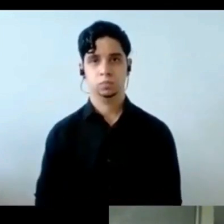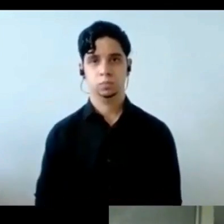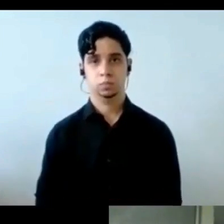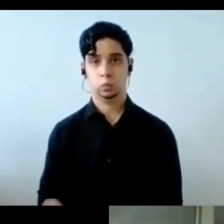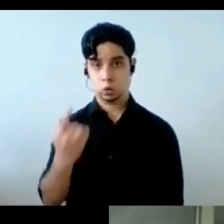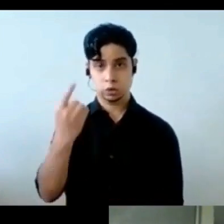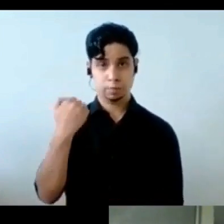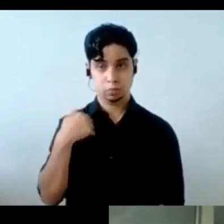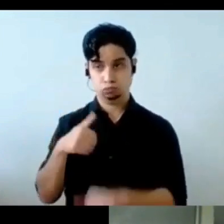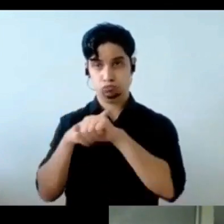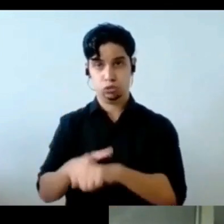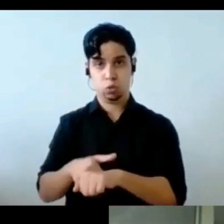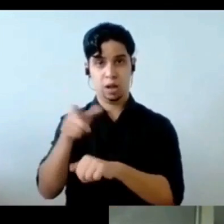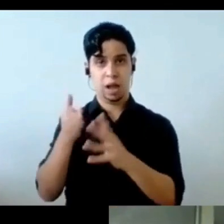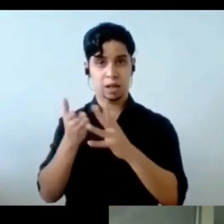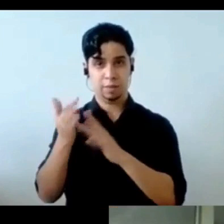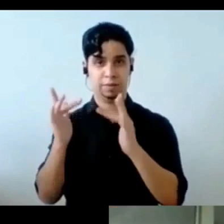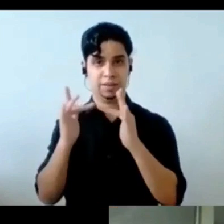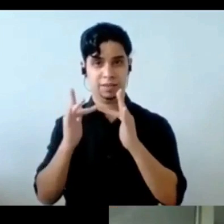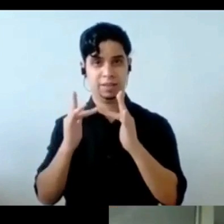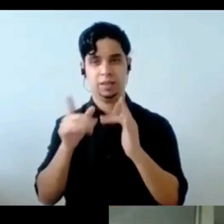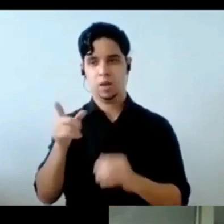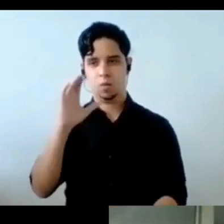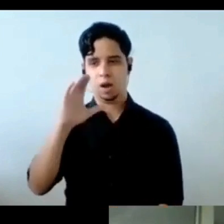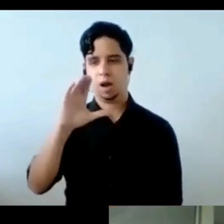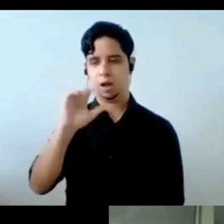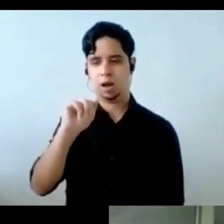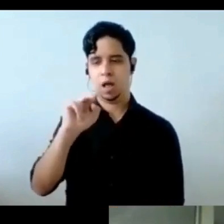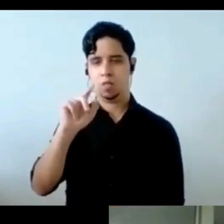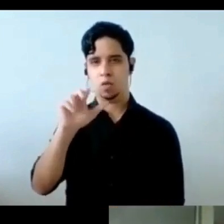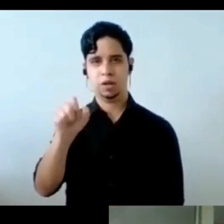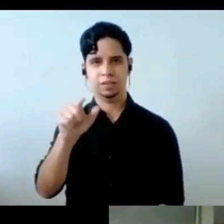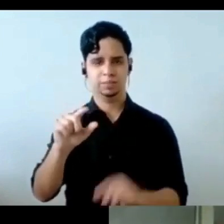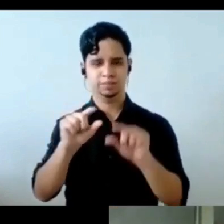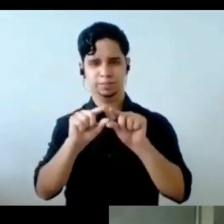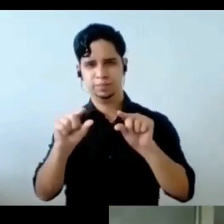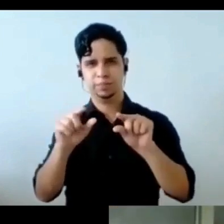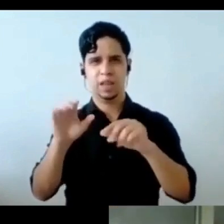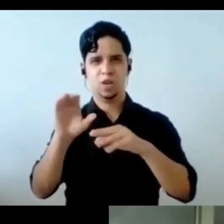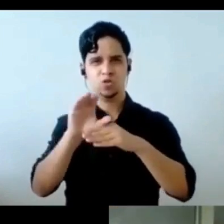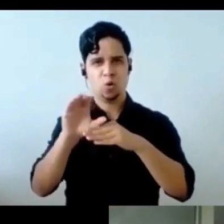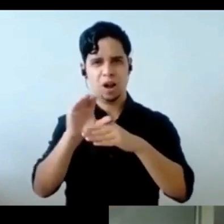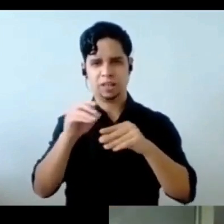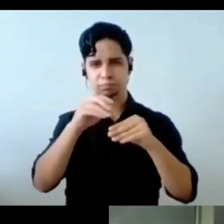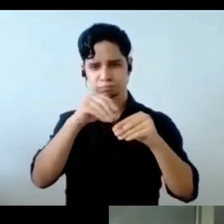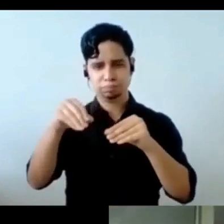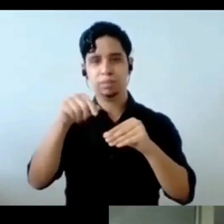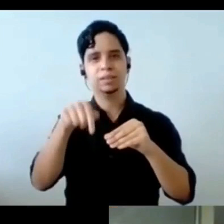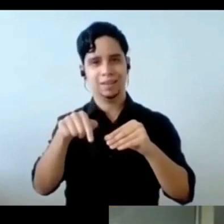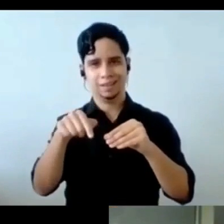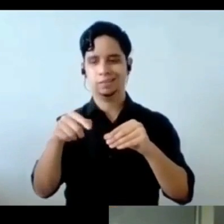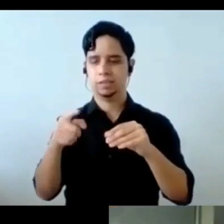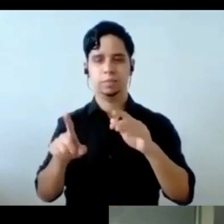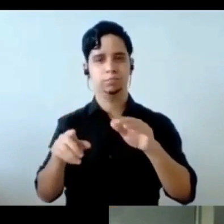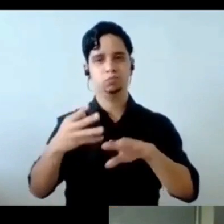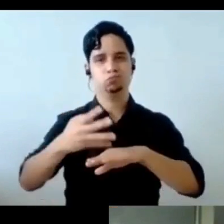pasa subiendo. ¡Los Canoli! Canoli, Canoli, Canoli va y Canoli viene, Canoli va y Canoli viene y eso. Yeah. No sé, aún ahora